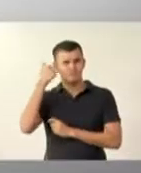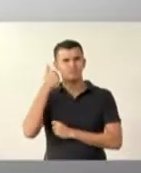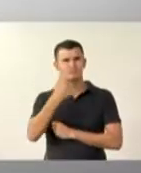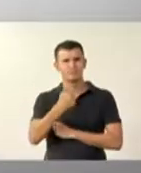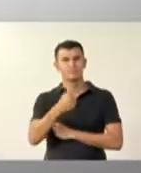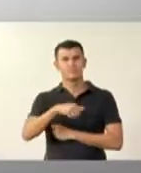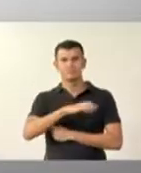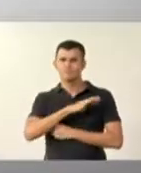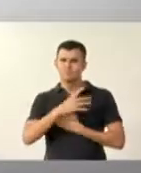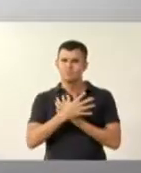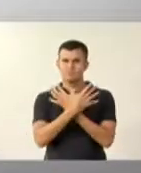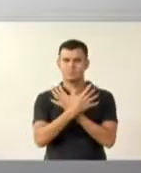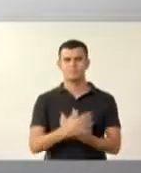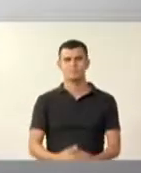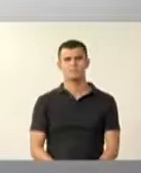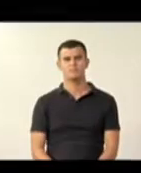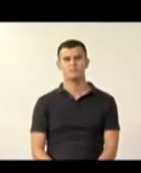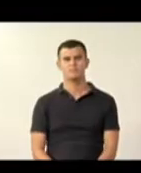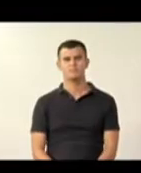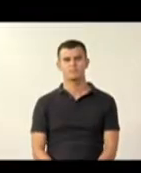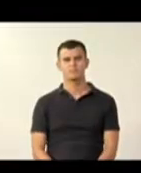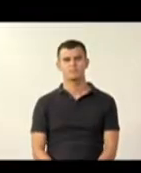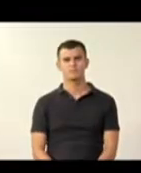y buen gobierno.